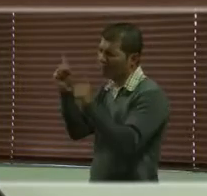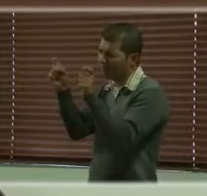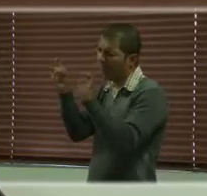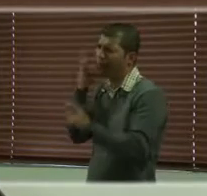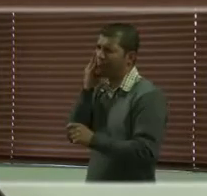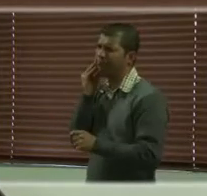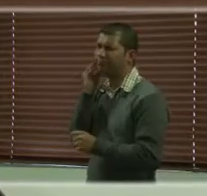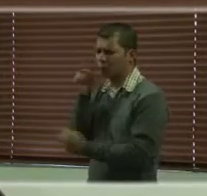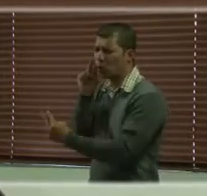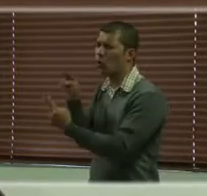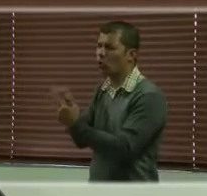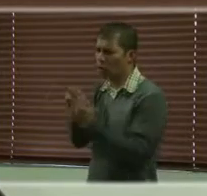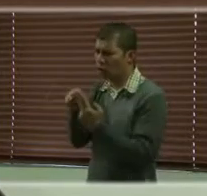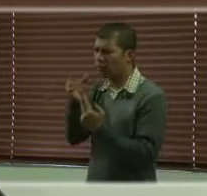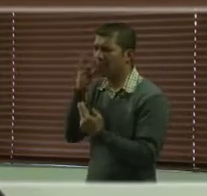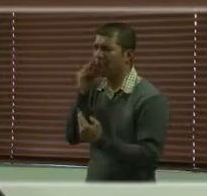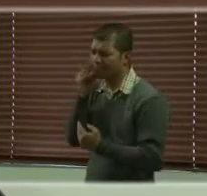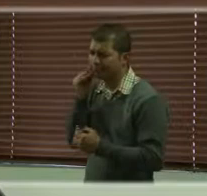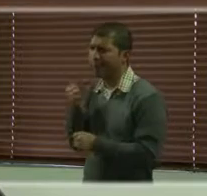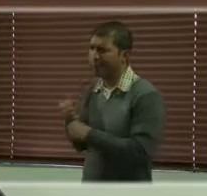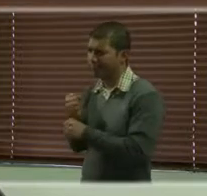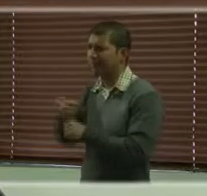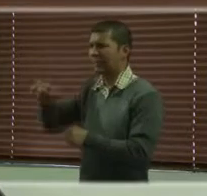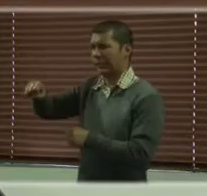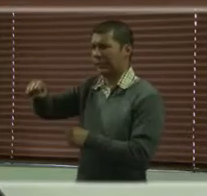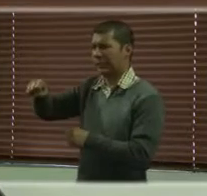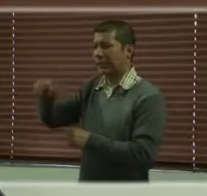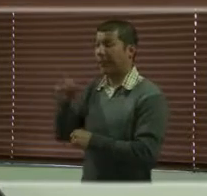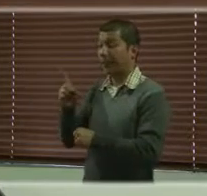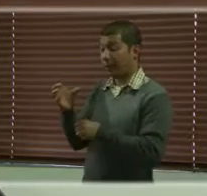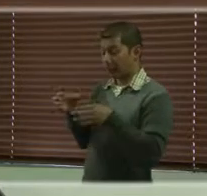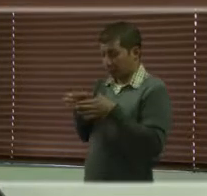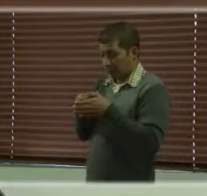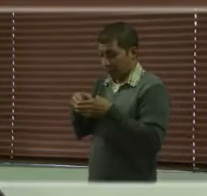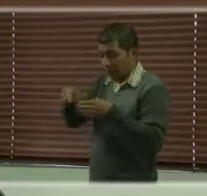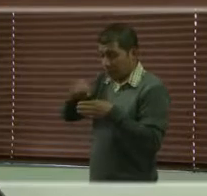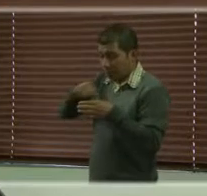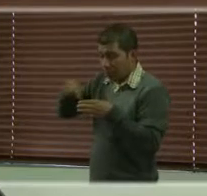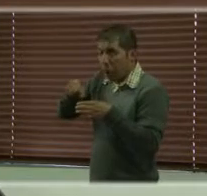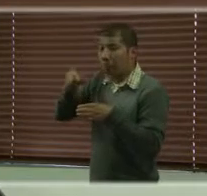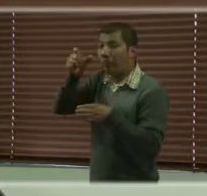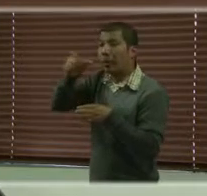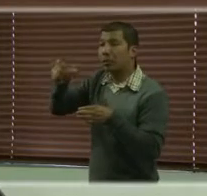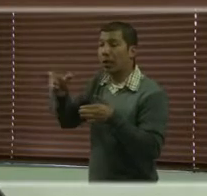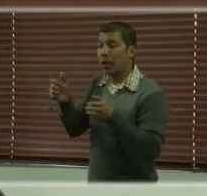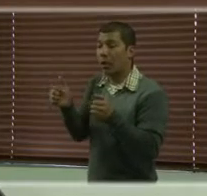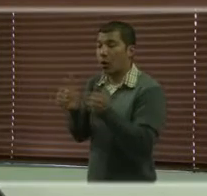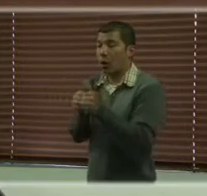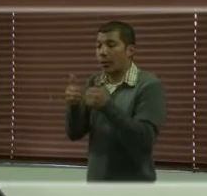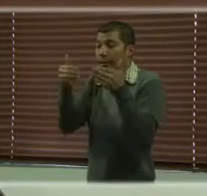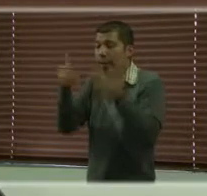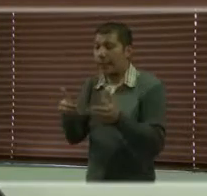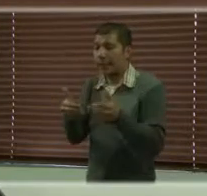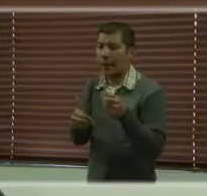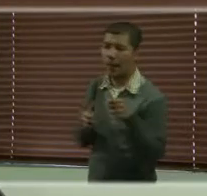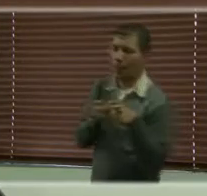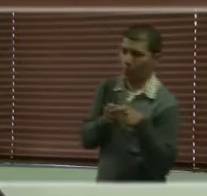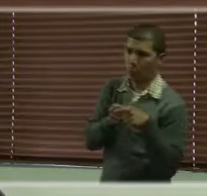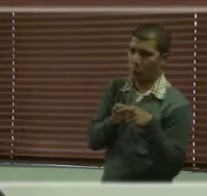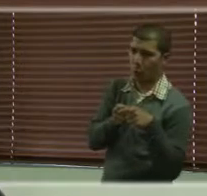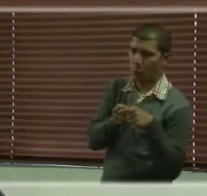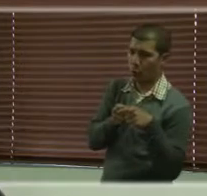y bueno y y con las subsiguientes elecciones que ha habido se han ido incorporando más personas con discapacidad